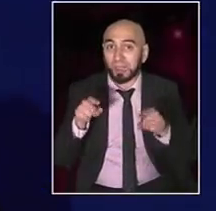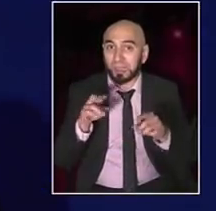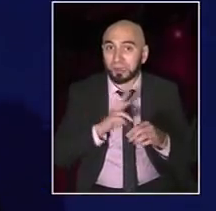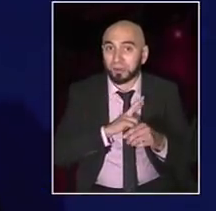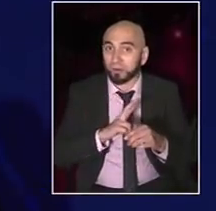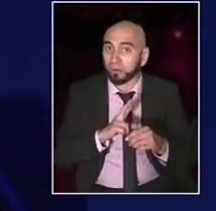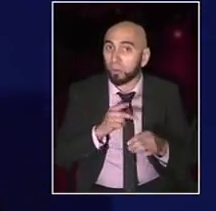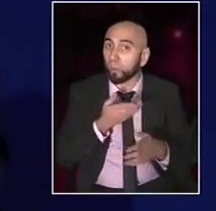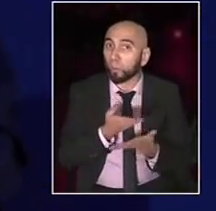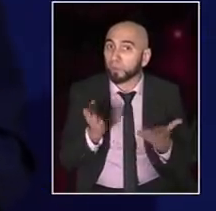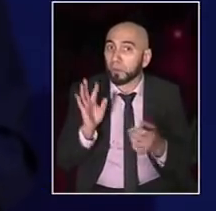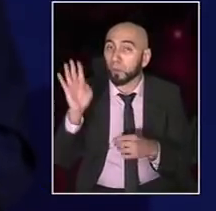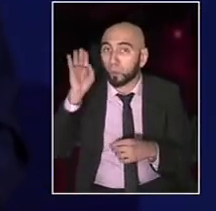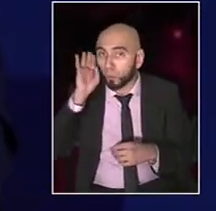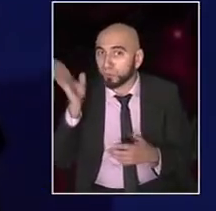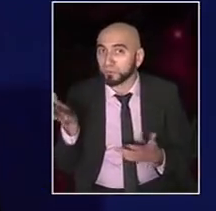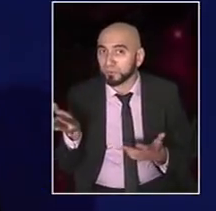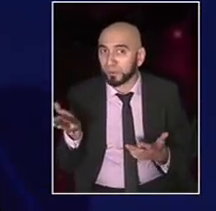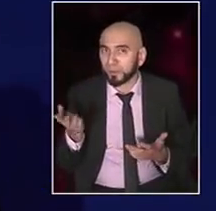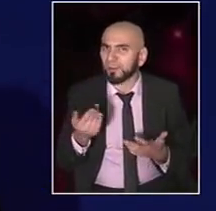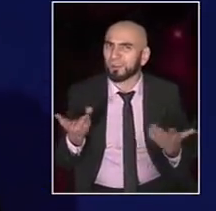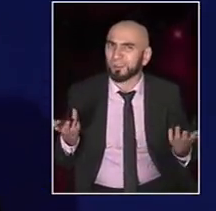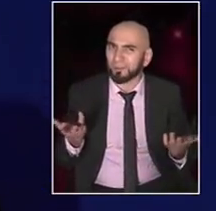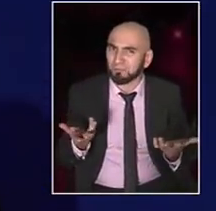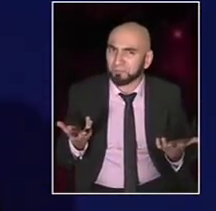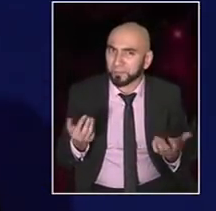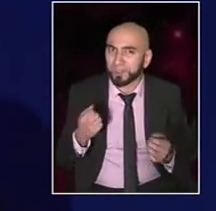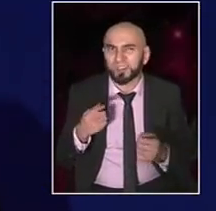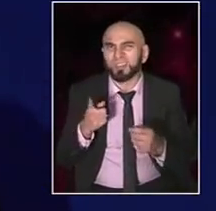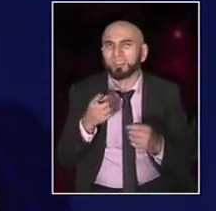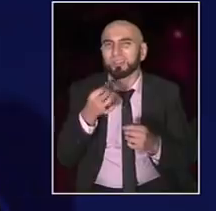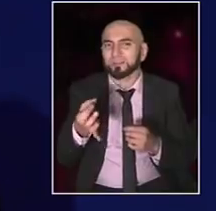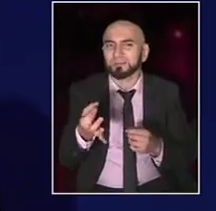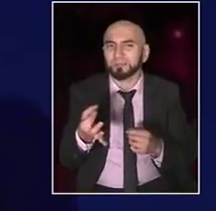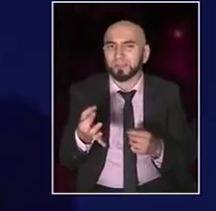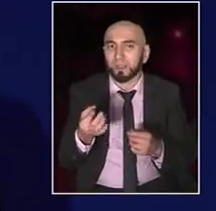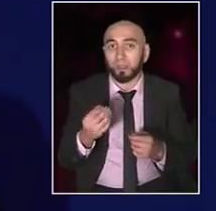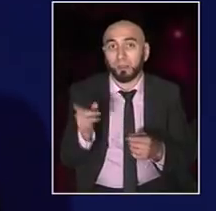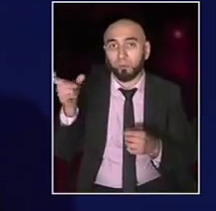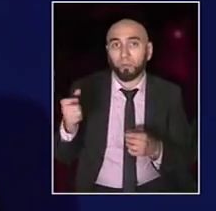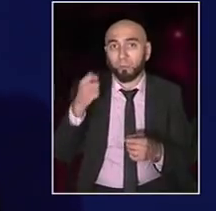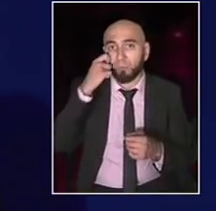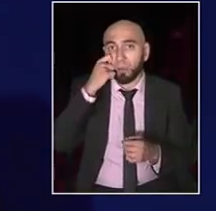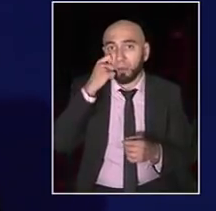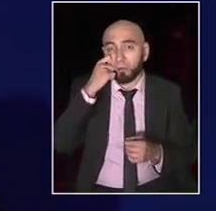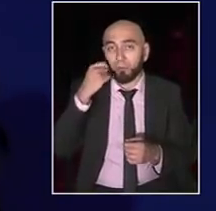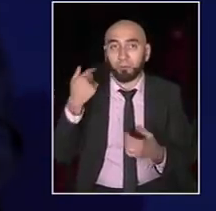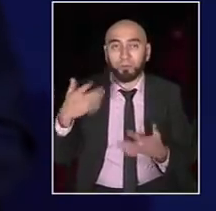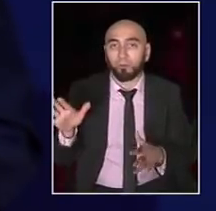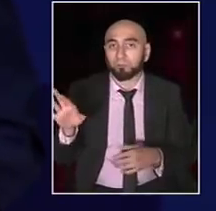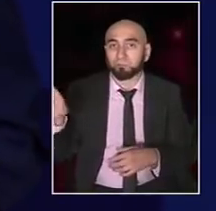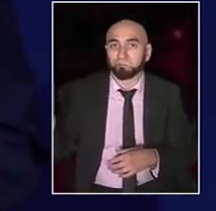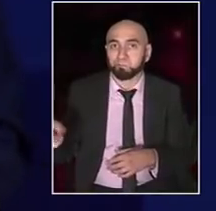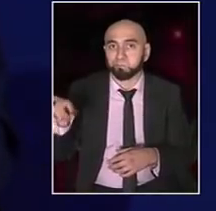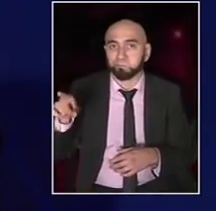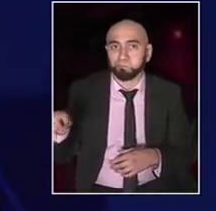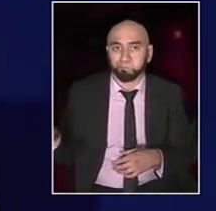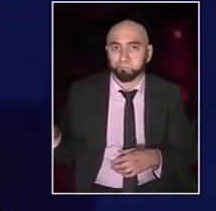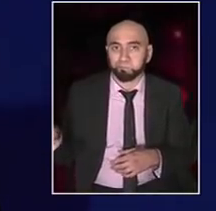Ray Kurzweil, lo citó el presidente, dice, el ser humano es un algoritmo obsoleto y va a ser reemplazado por las máquinas. Tan